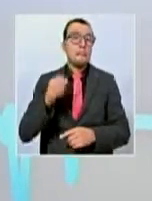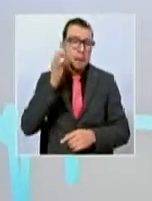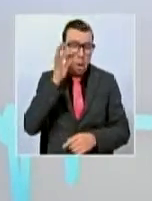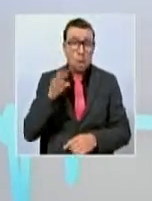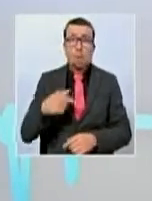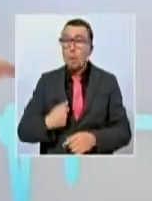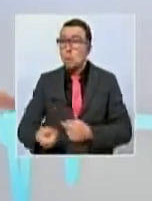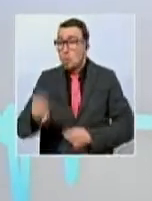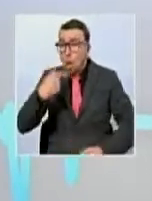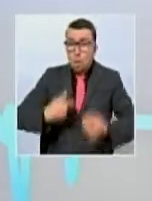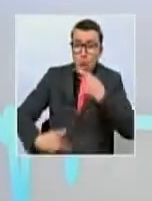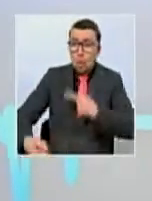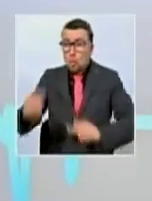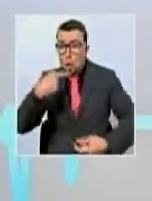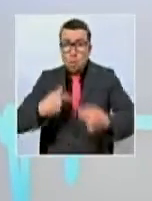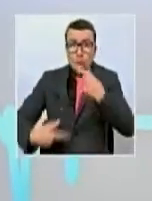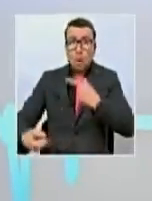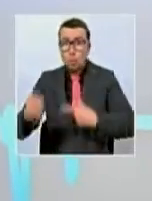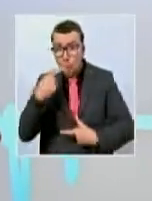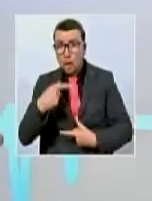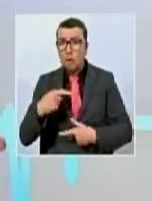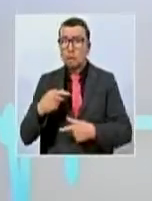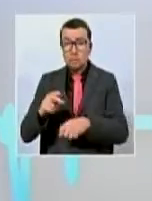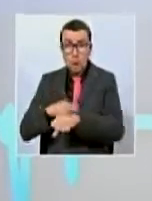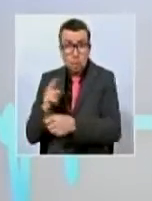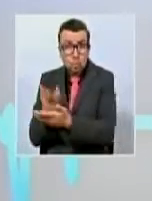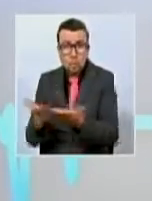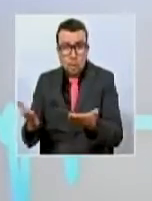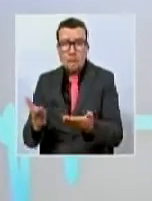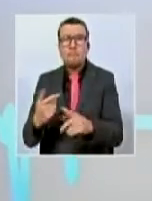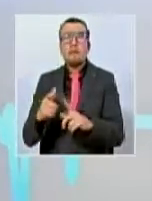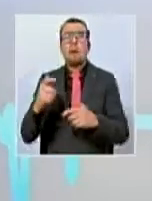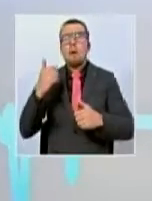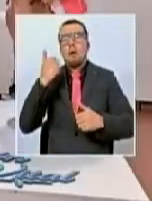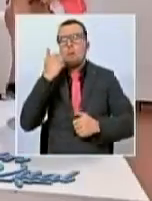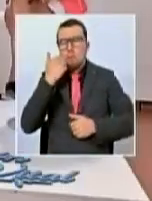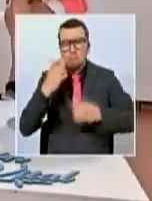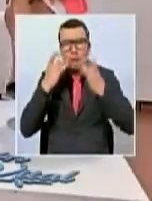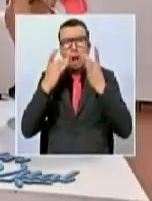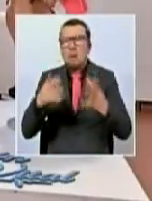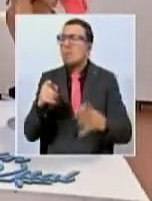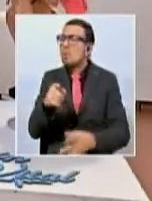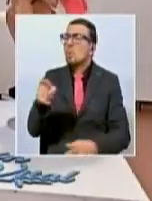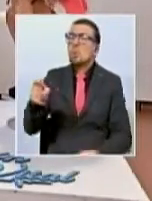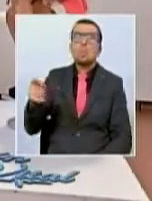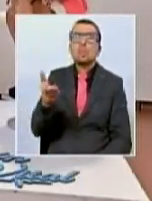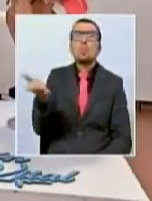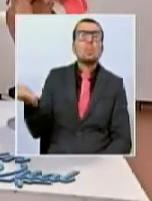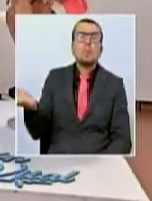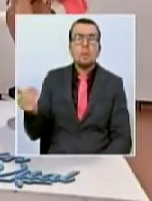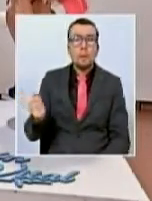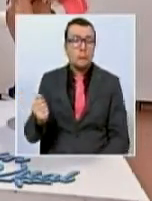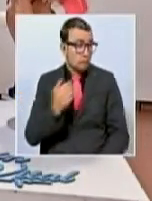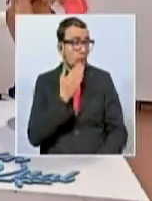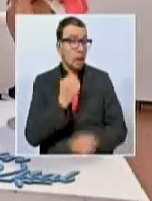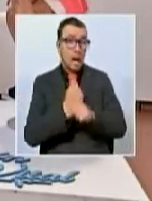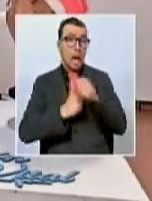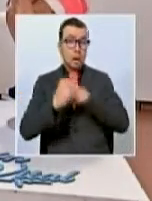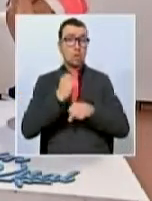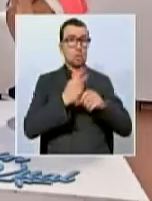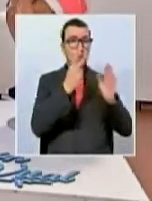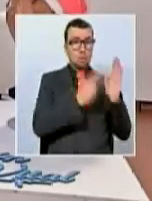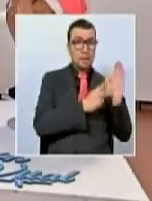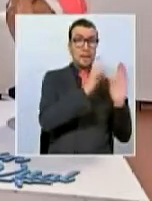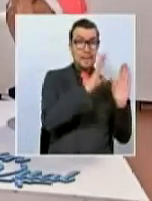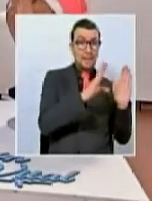a través de estos medicamentos termina siendo grandes problemas? Doctora Viviana Bueno. Sí, precisamente durante el año 2015 y